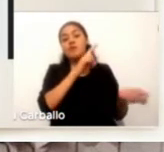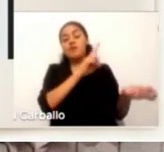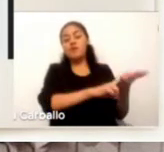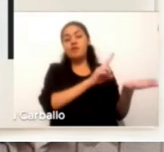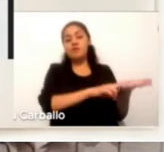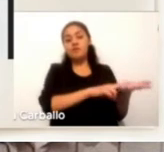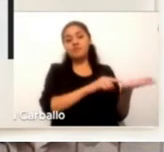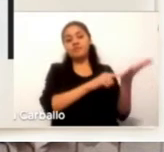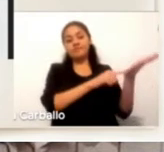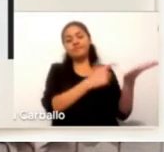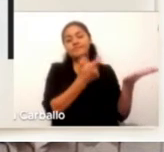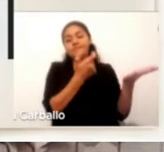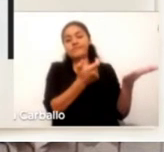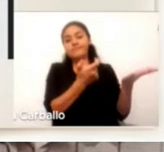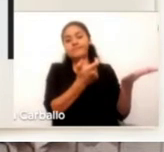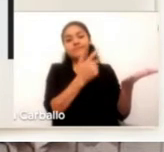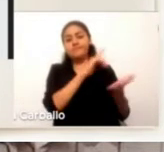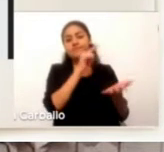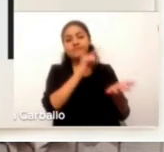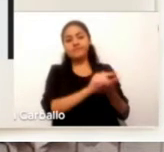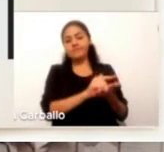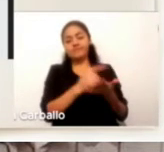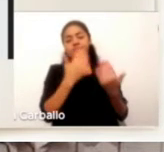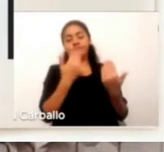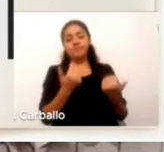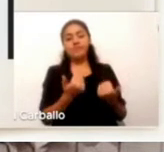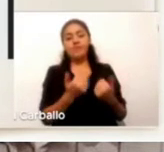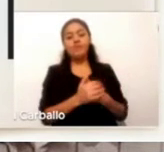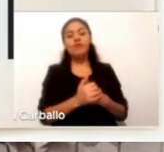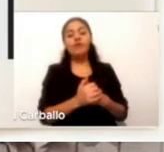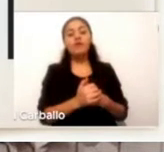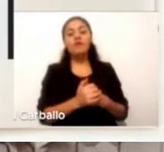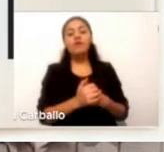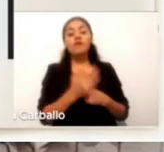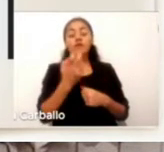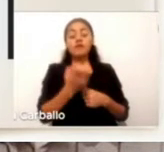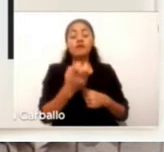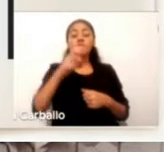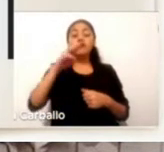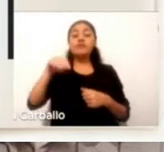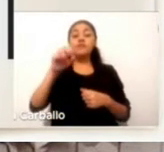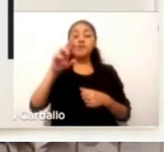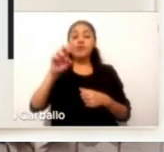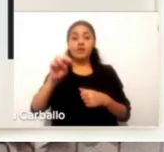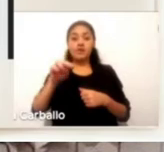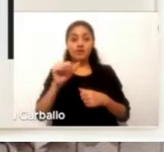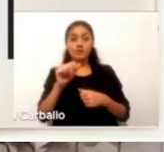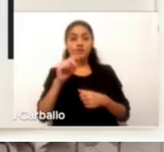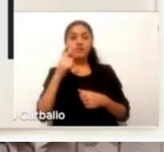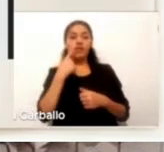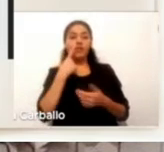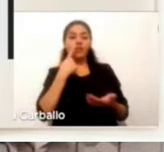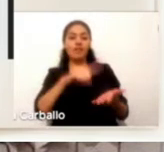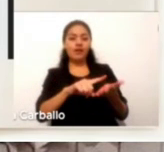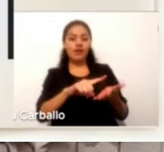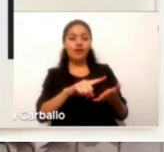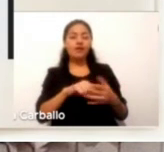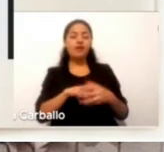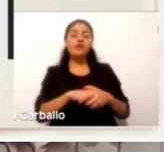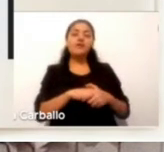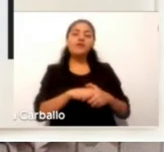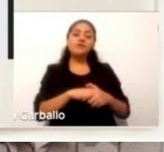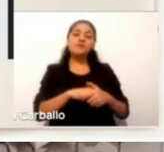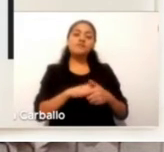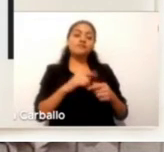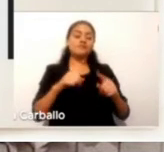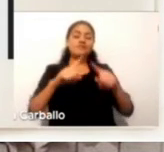Además, las manifestaciones vertidas por Morena sobre este motivo de queja se tratan de expresiones generalizadas, sin